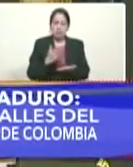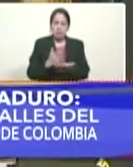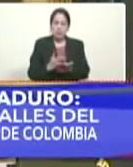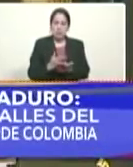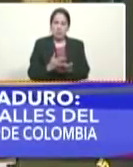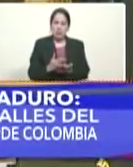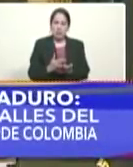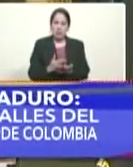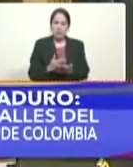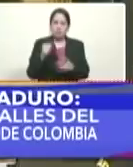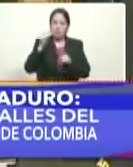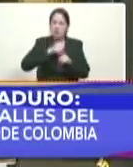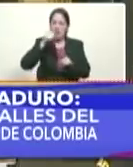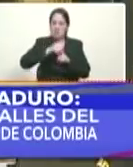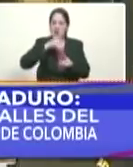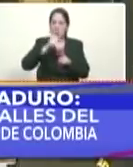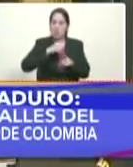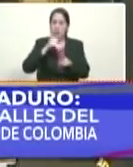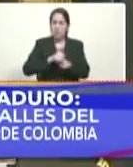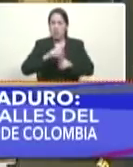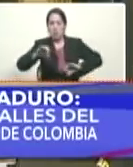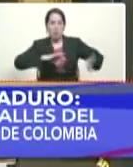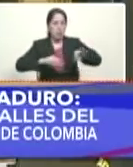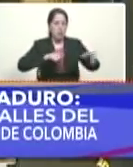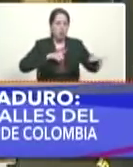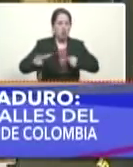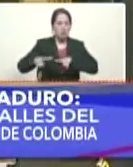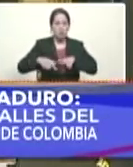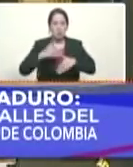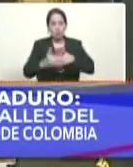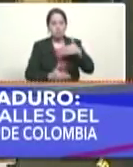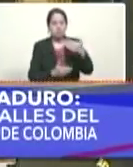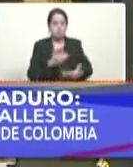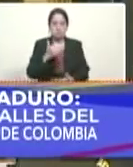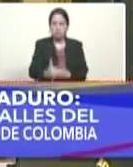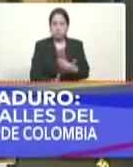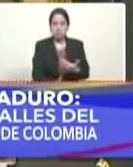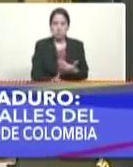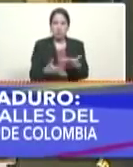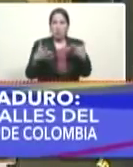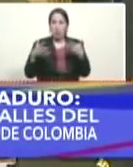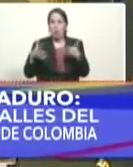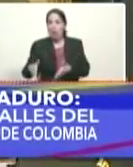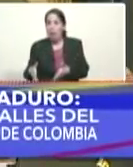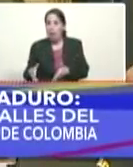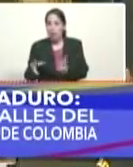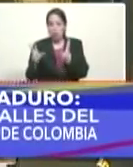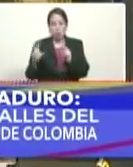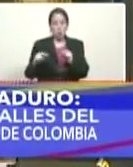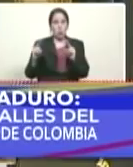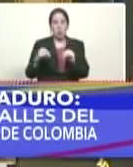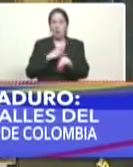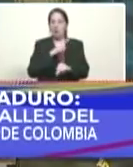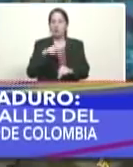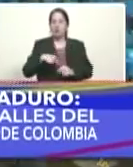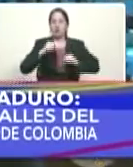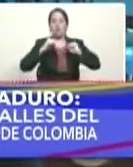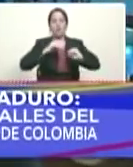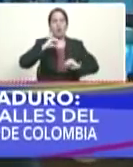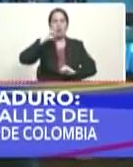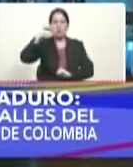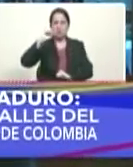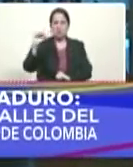nos preparamos para avanzar en todos los campos no van a poder con nosotros no van a poder con